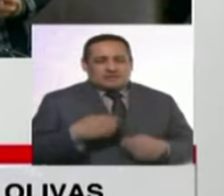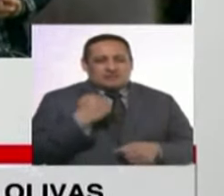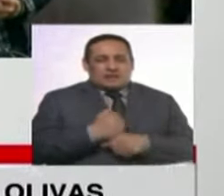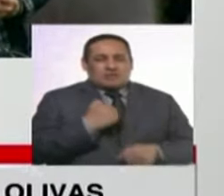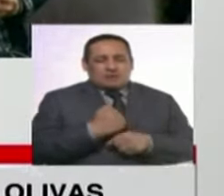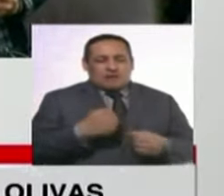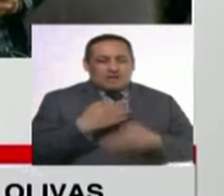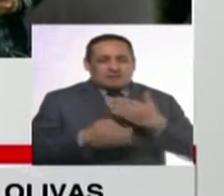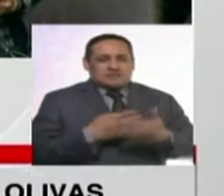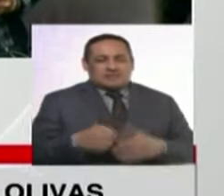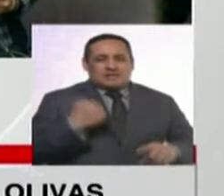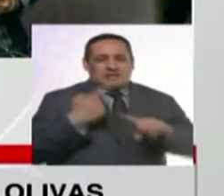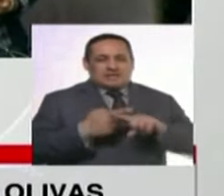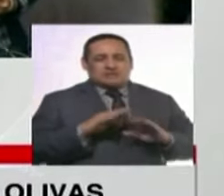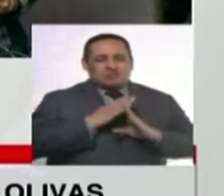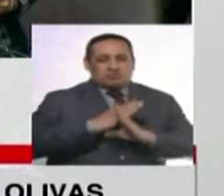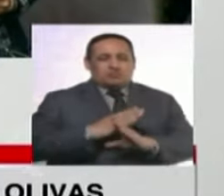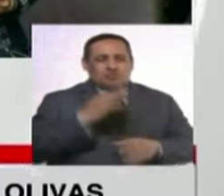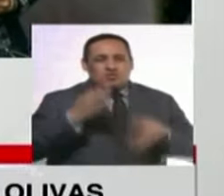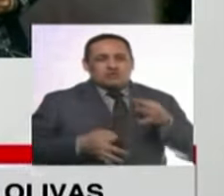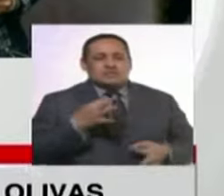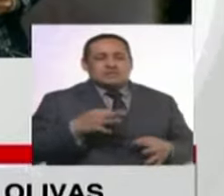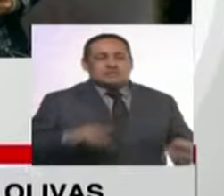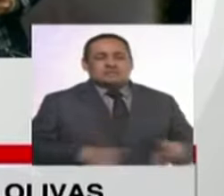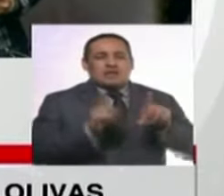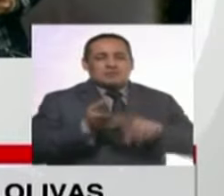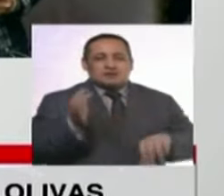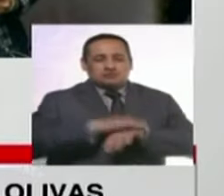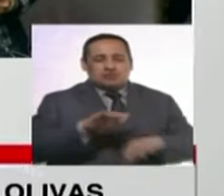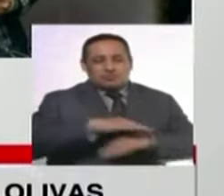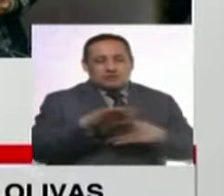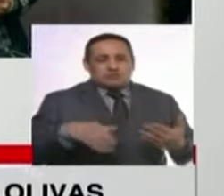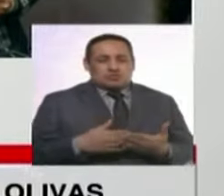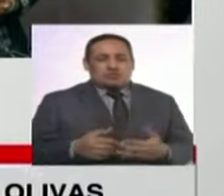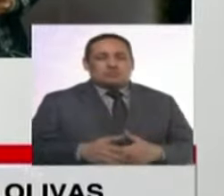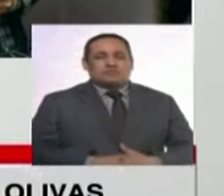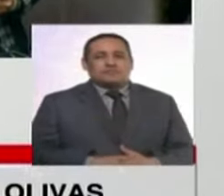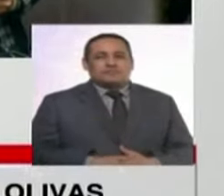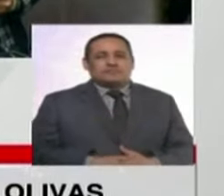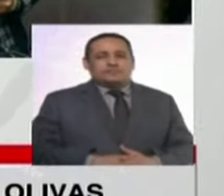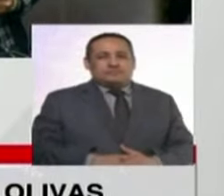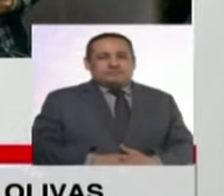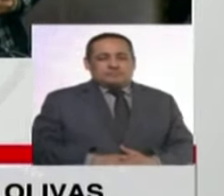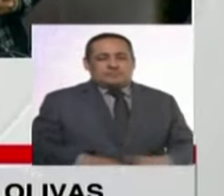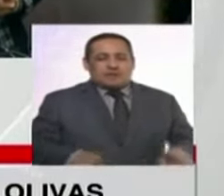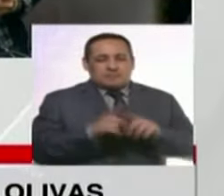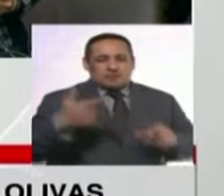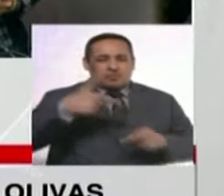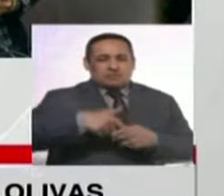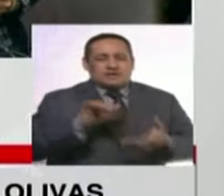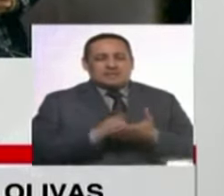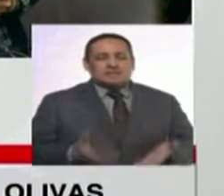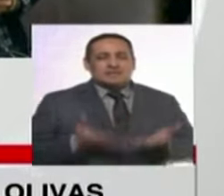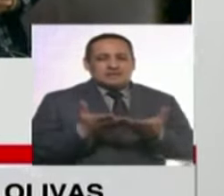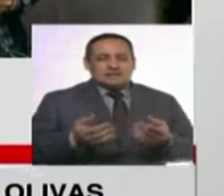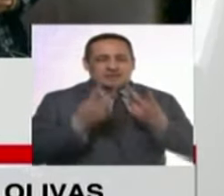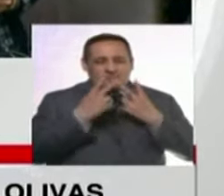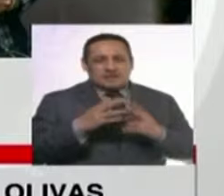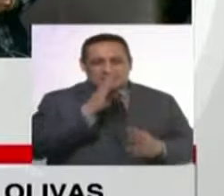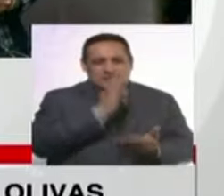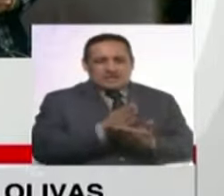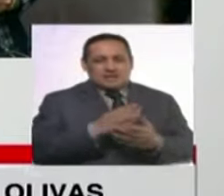ejecutadas extras judiciales sobre los sobre los combustibles que se le atribuye se